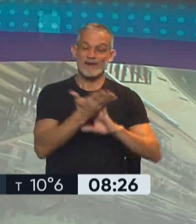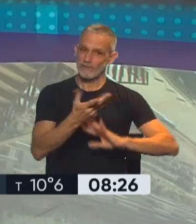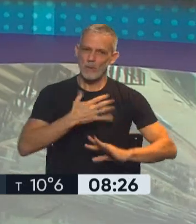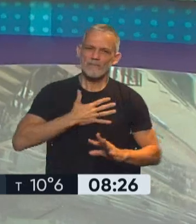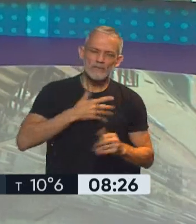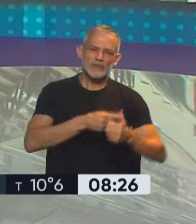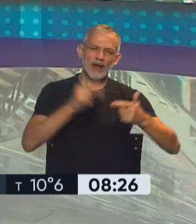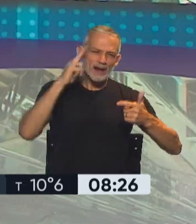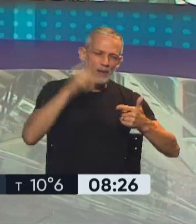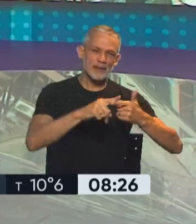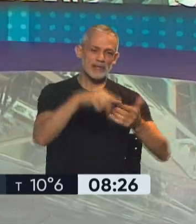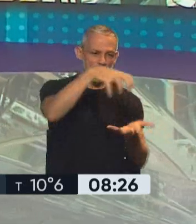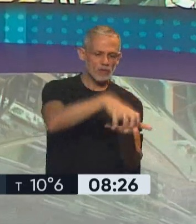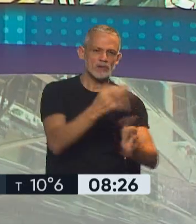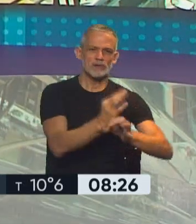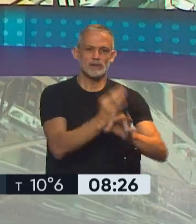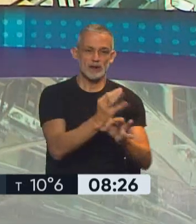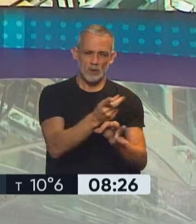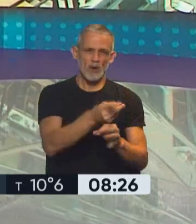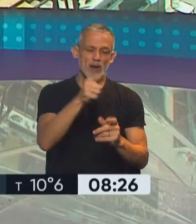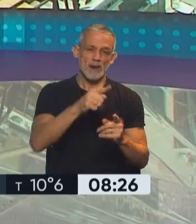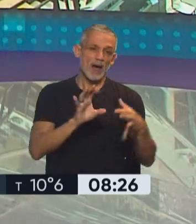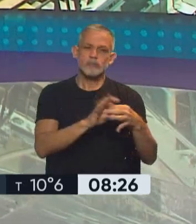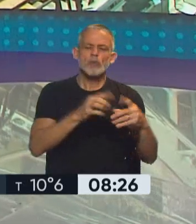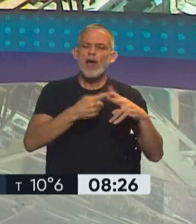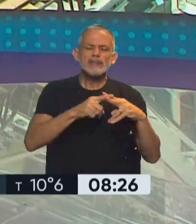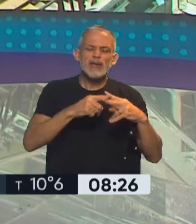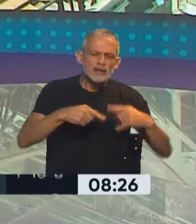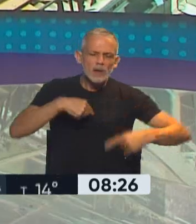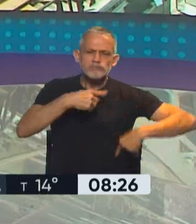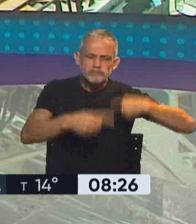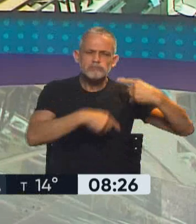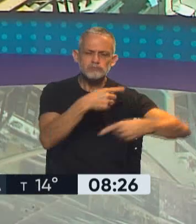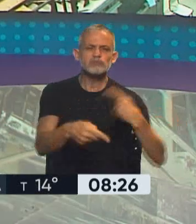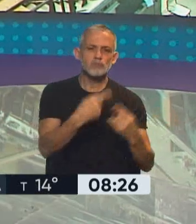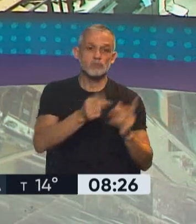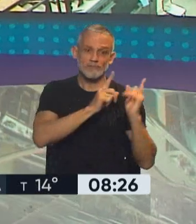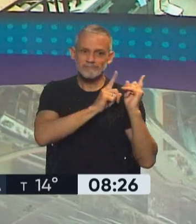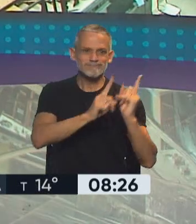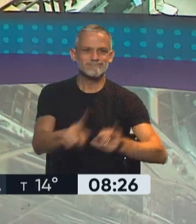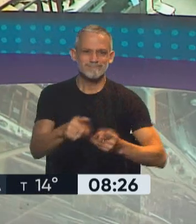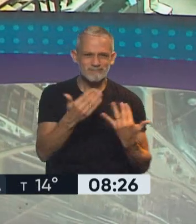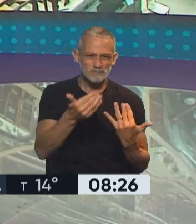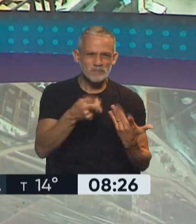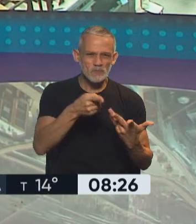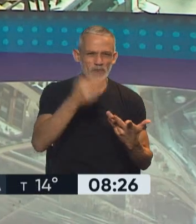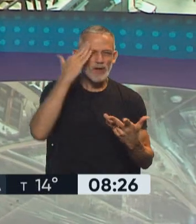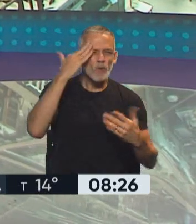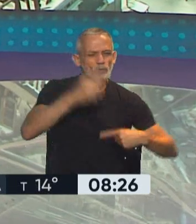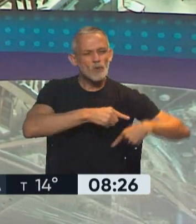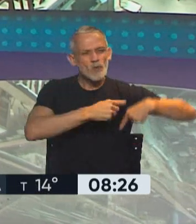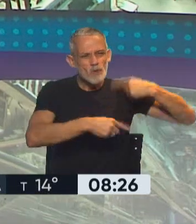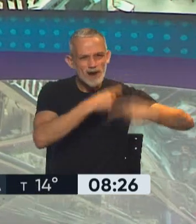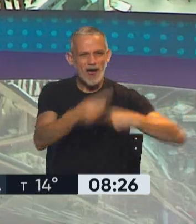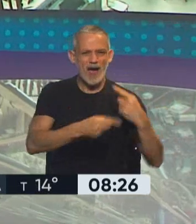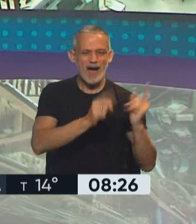quererlas, respetarlas, darle su lugar para quienes se abrazan a esas técnicas puedan desarrollarse y mantener viva buena parte de lo que fue